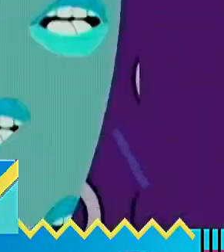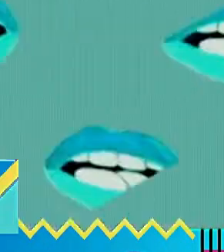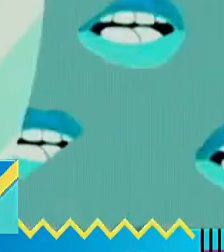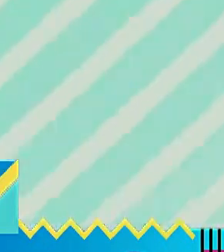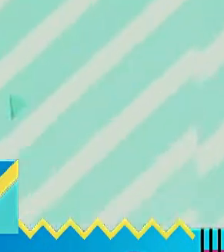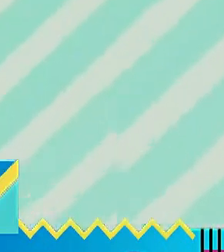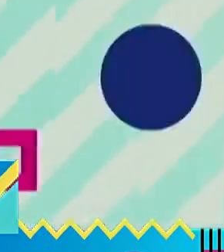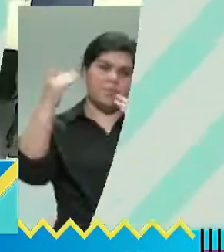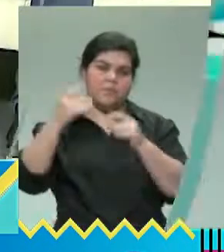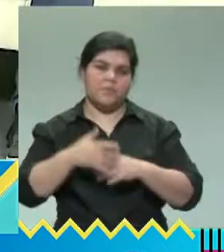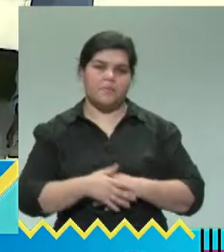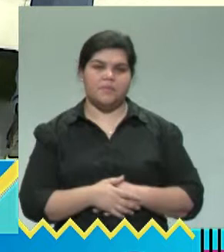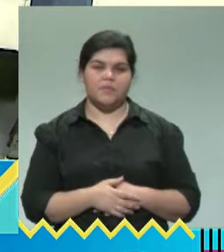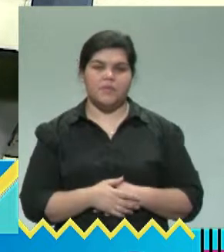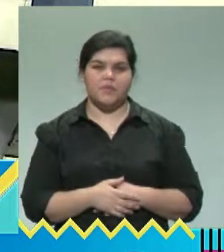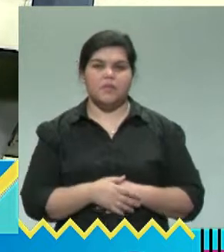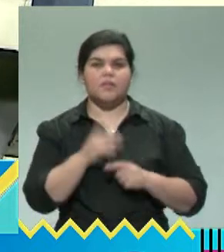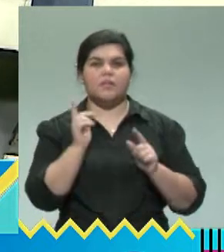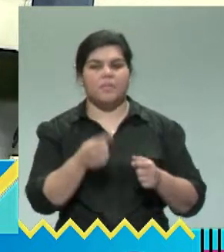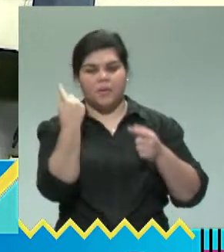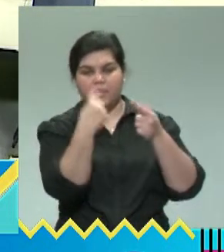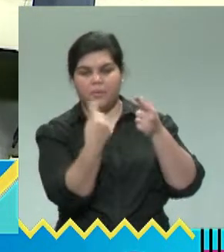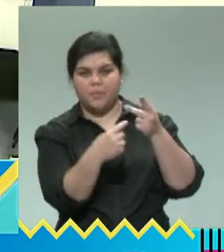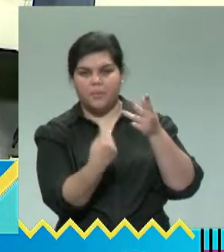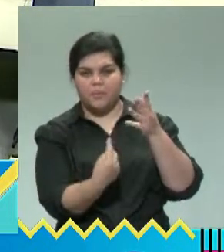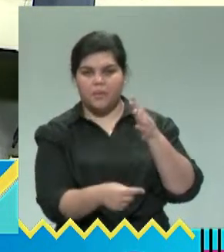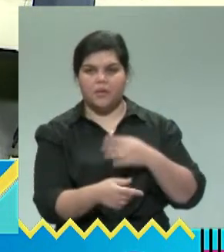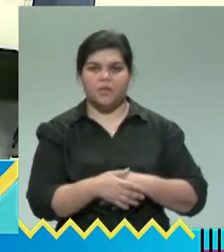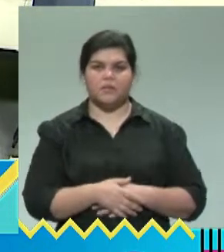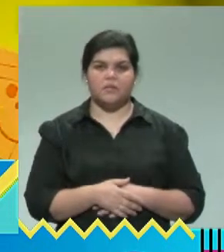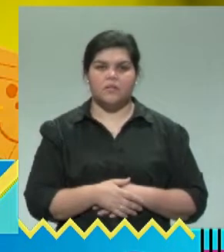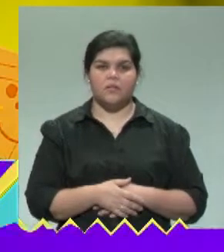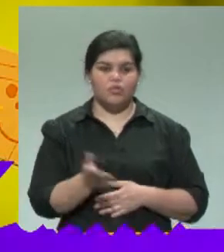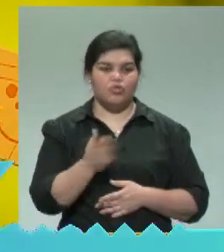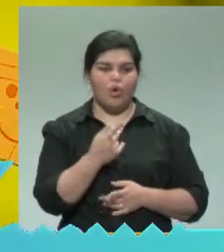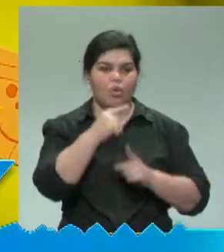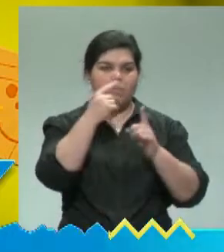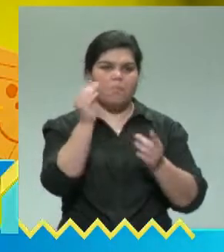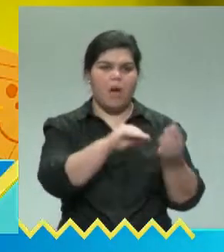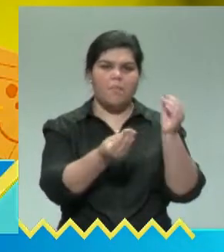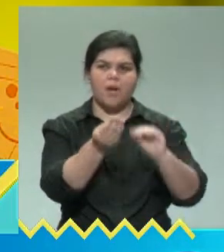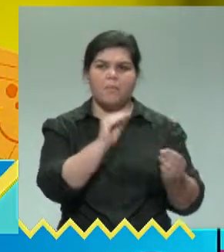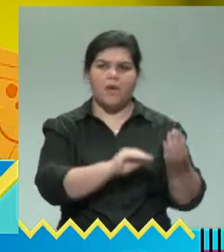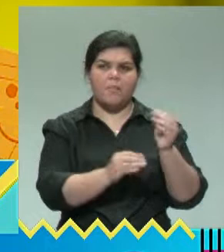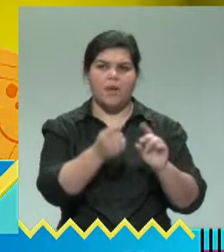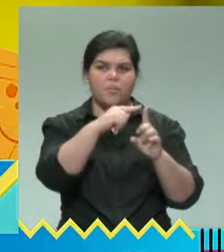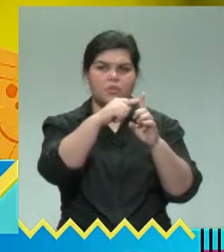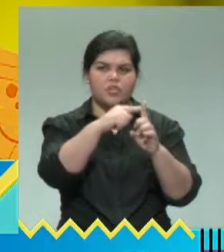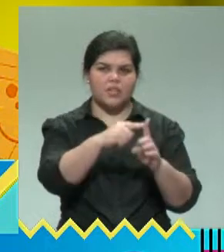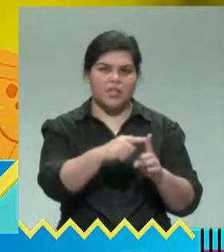Y una serie de otros beneficios que si los sumamos todos, a nadie se le ocurriría cortar una